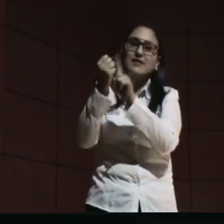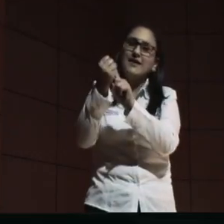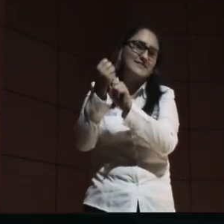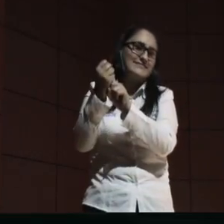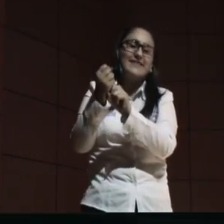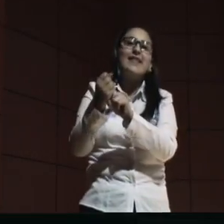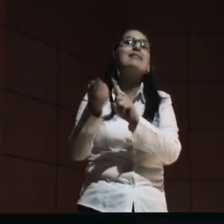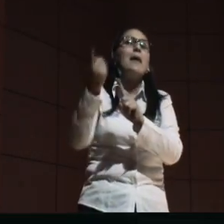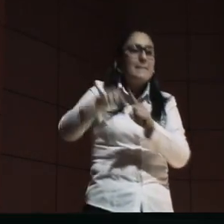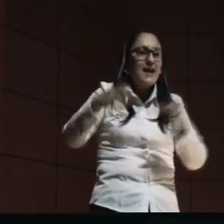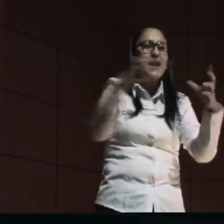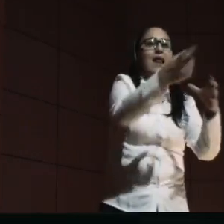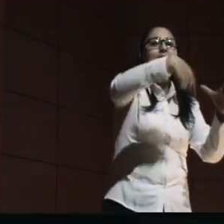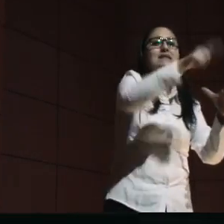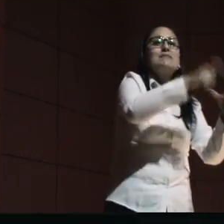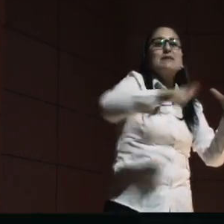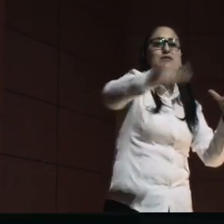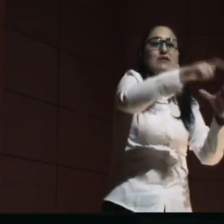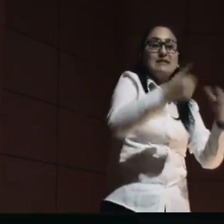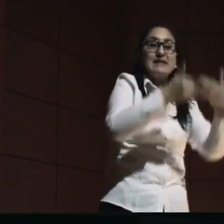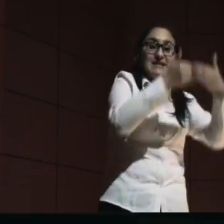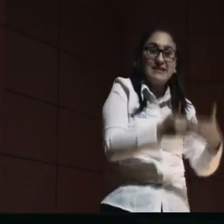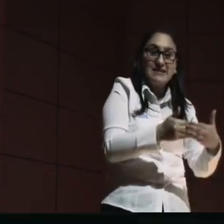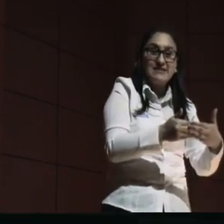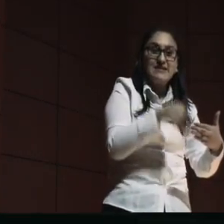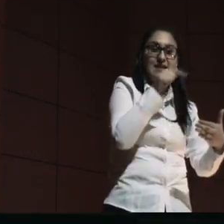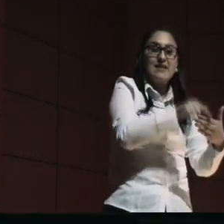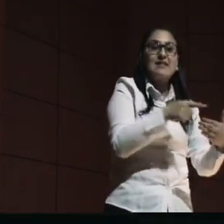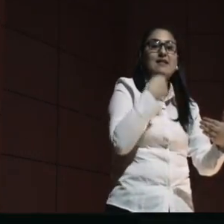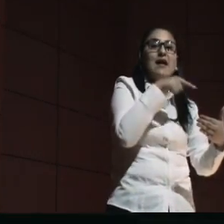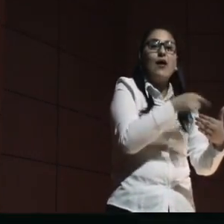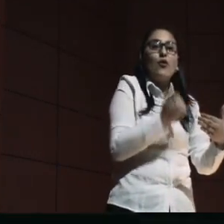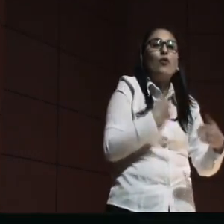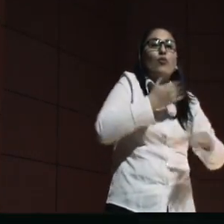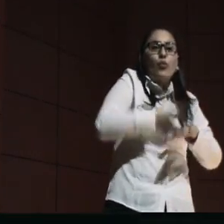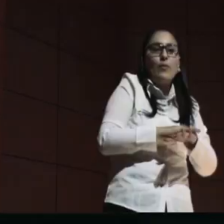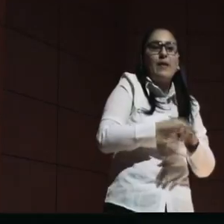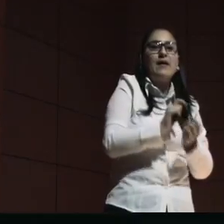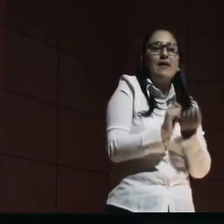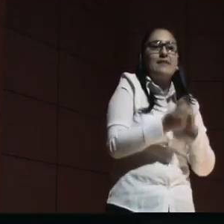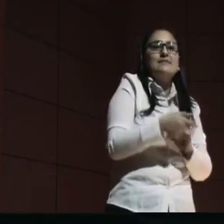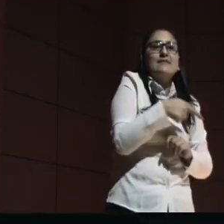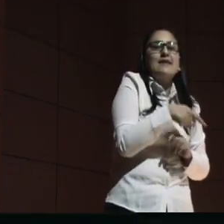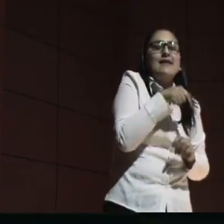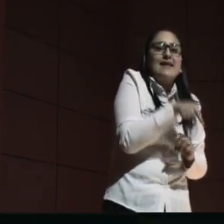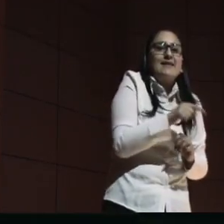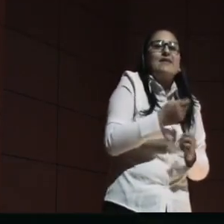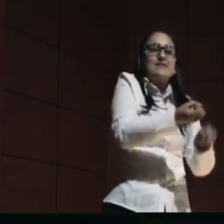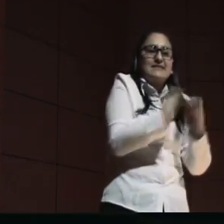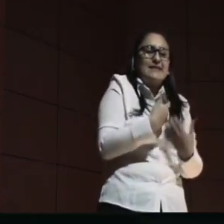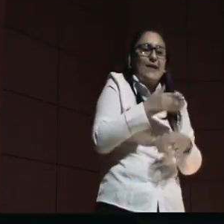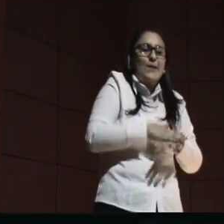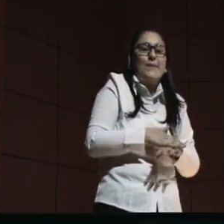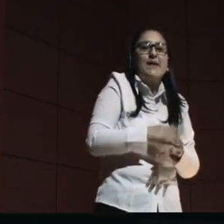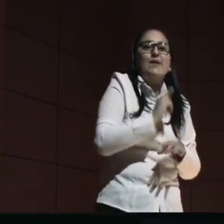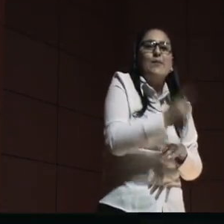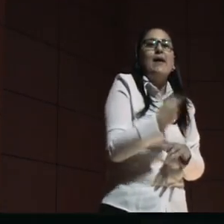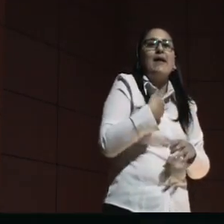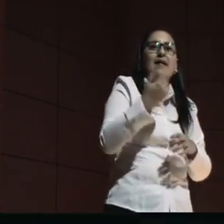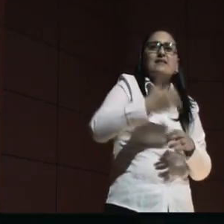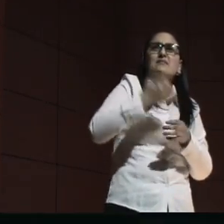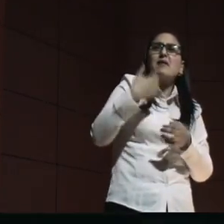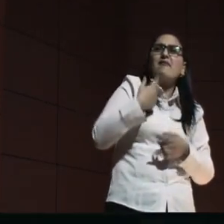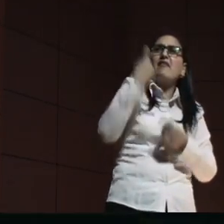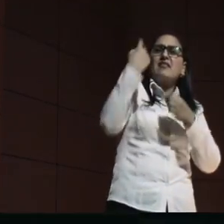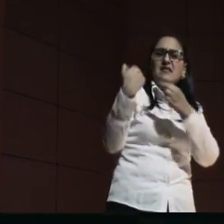nosotras, las personas en situación de discapacidad, hemos tenido culpa del trato que nos han dado, por la misma